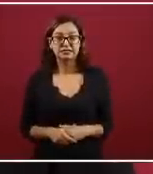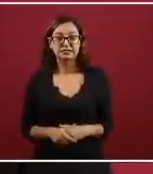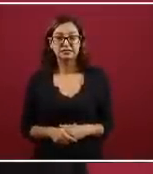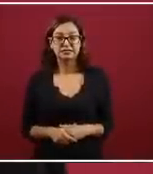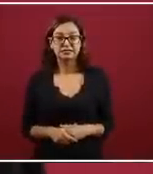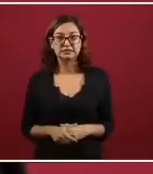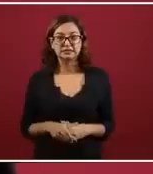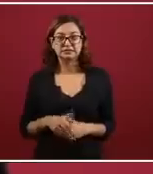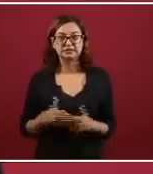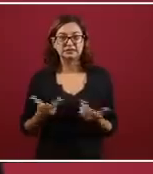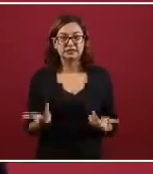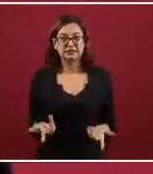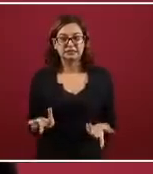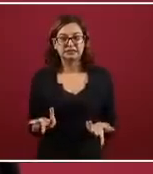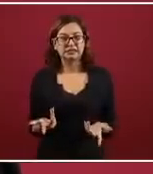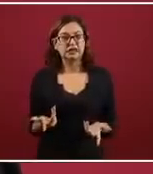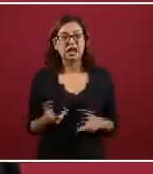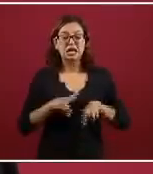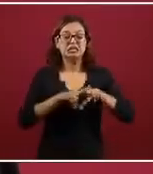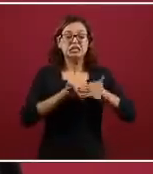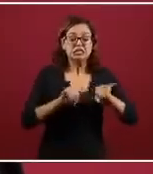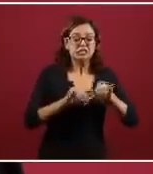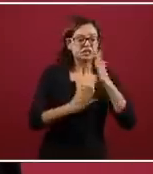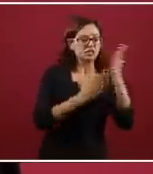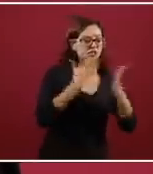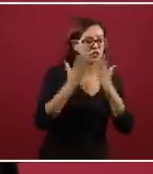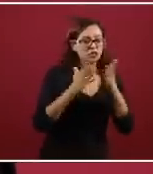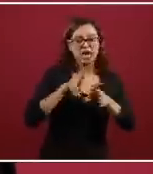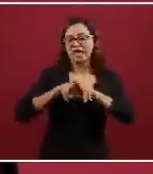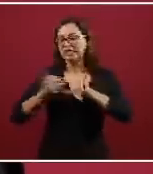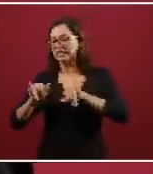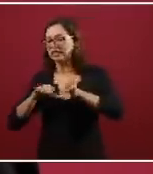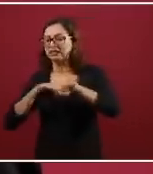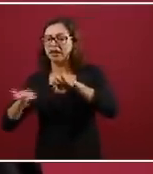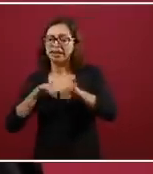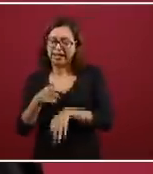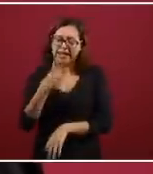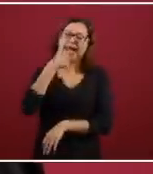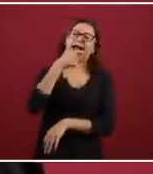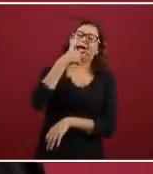Nini, que ni estudian ni trabajan, y ja, ja, ja, ja.